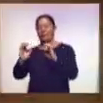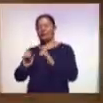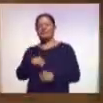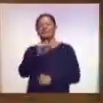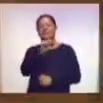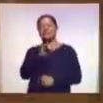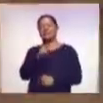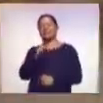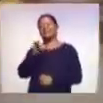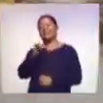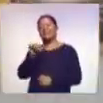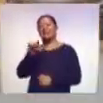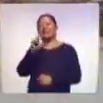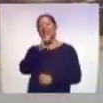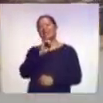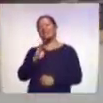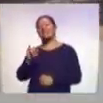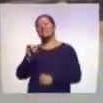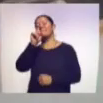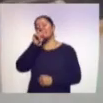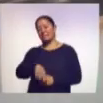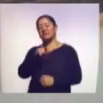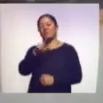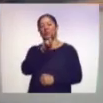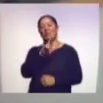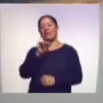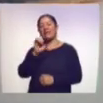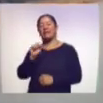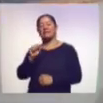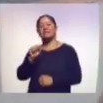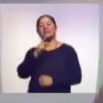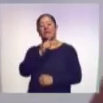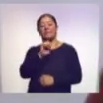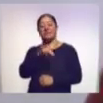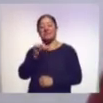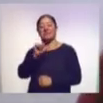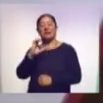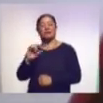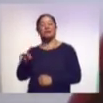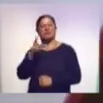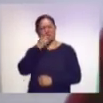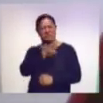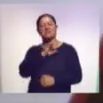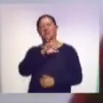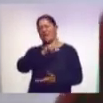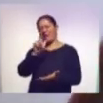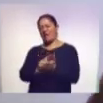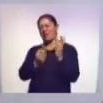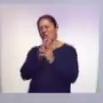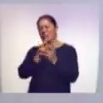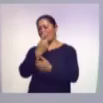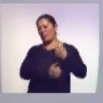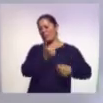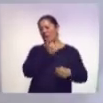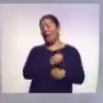Niños y Adolescentes del Sistema Estatal DIF, Luis Peña Cruz, destacó que la ley de adopciones del Estado, que entró en vigor el año pasado, ha